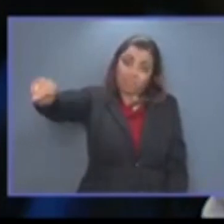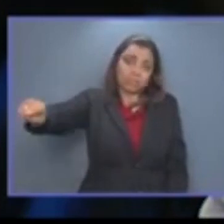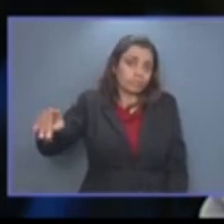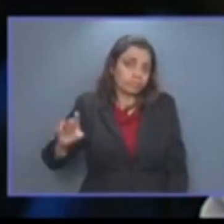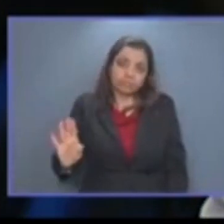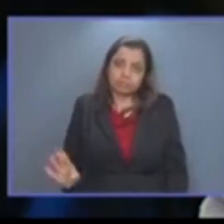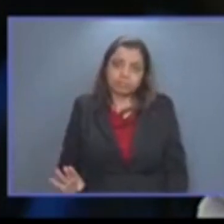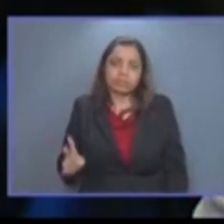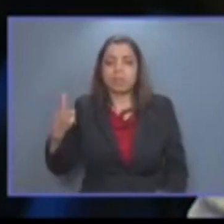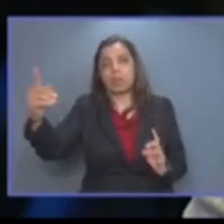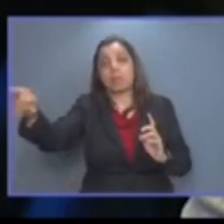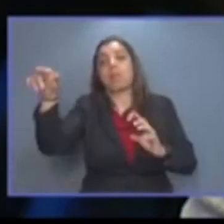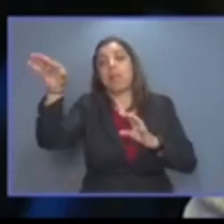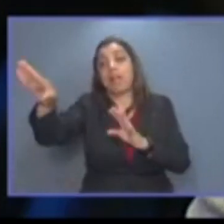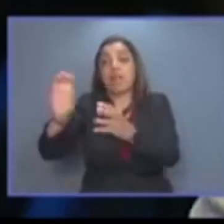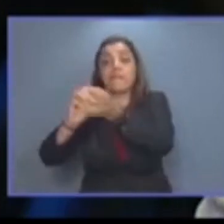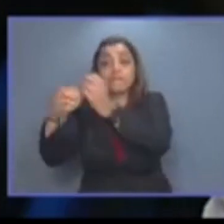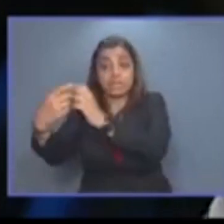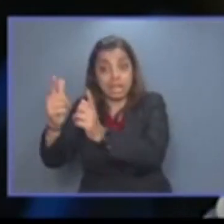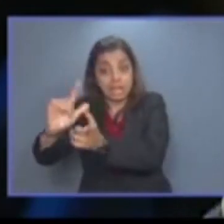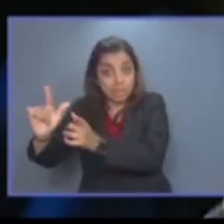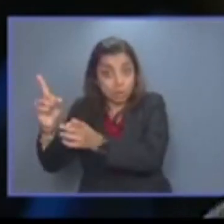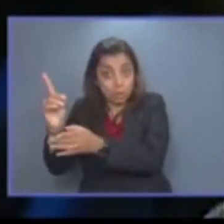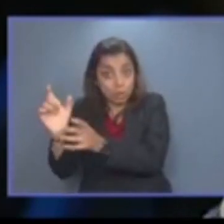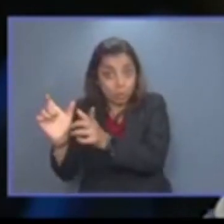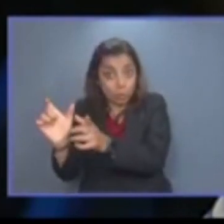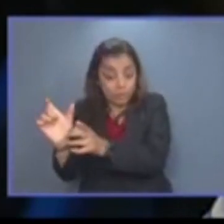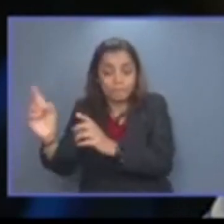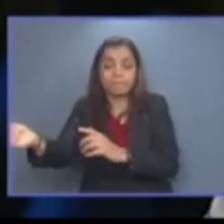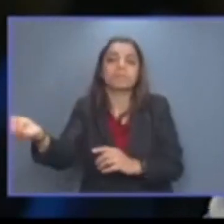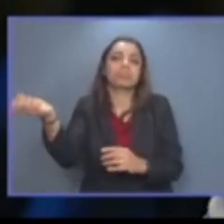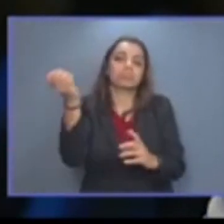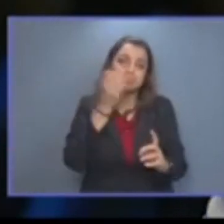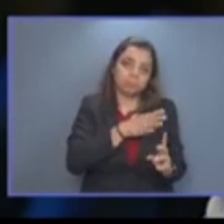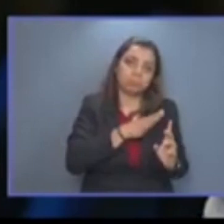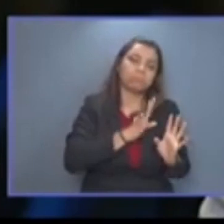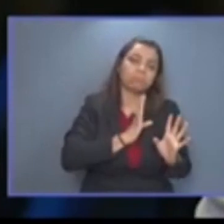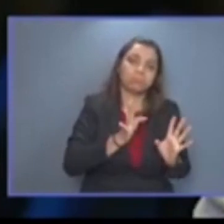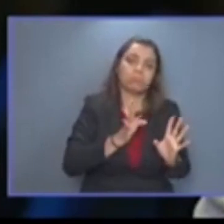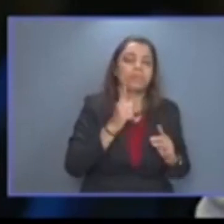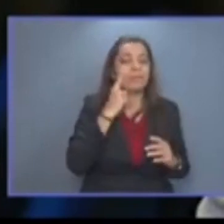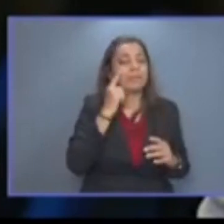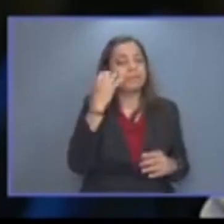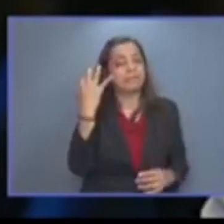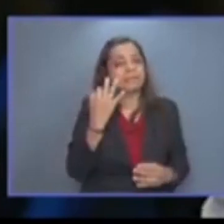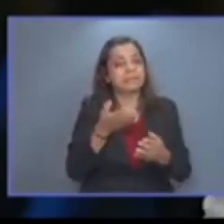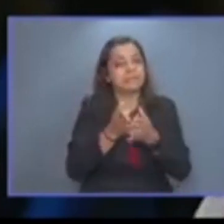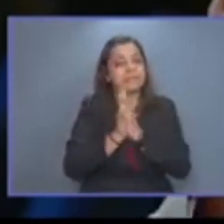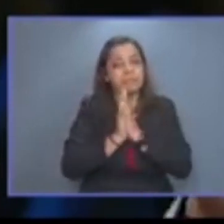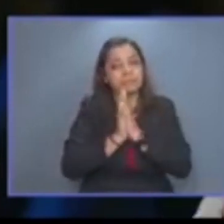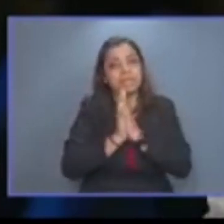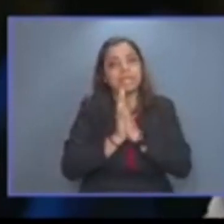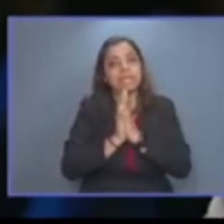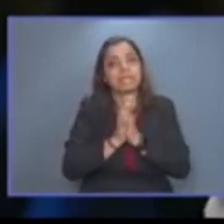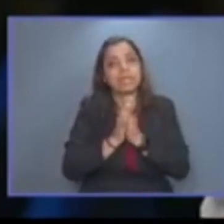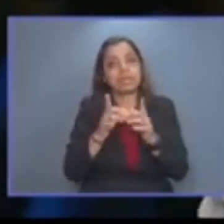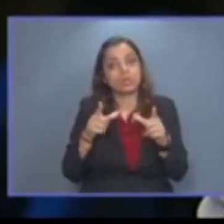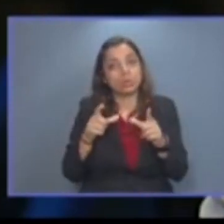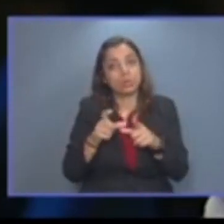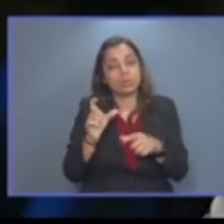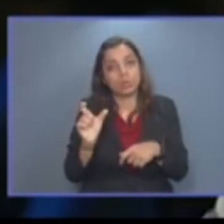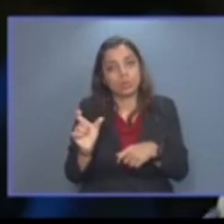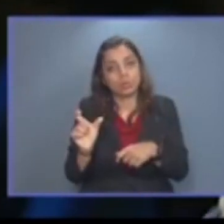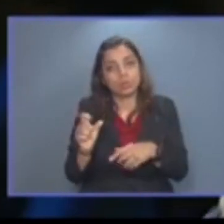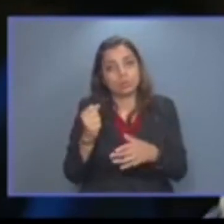DUI. Pero una de las cosas que sí vamos a solicitar, que ese documento vaya